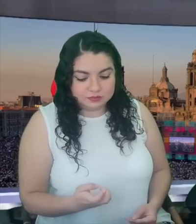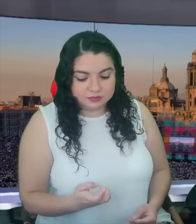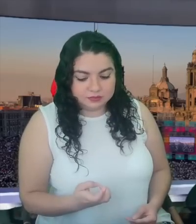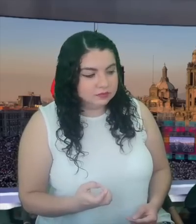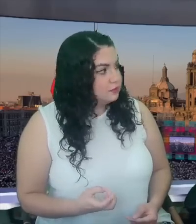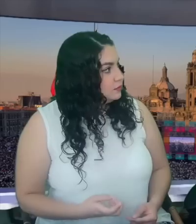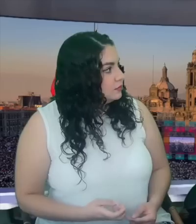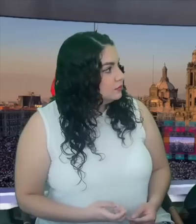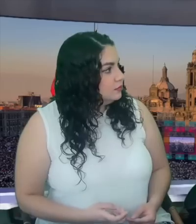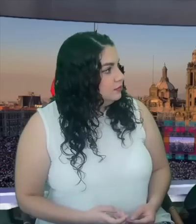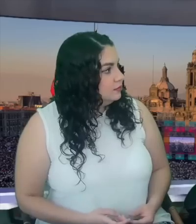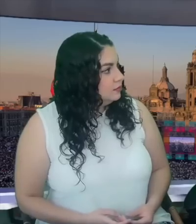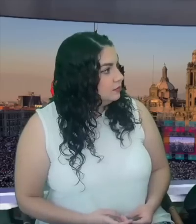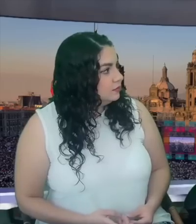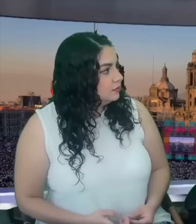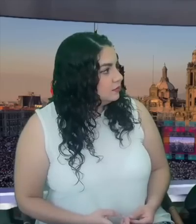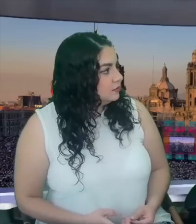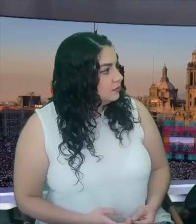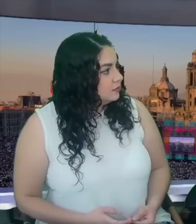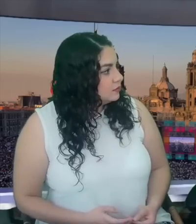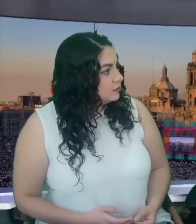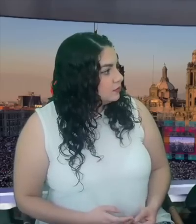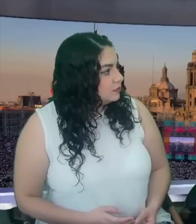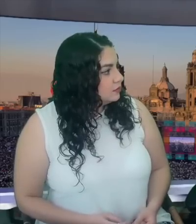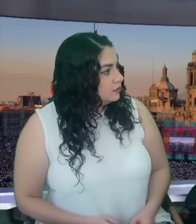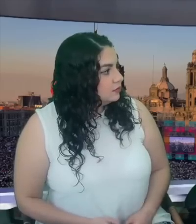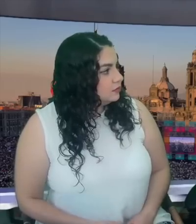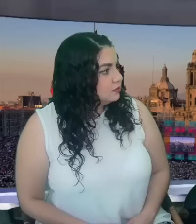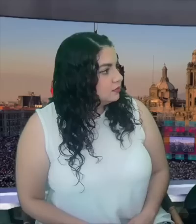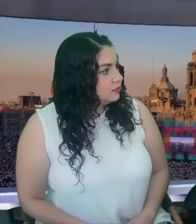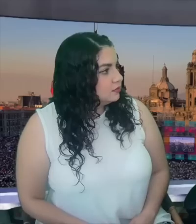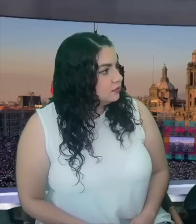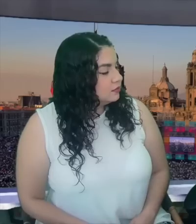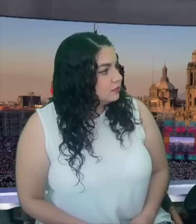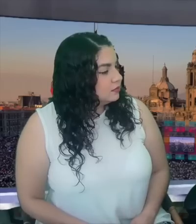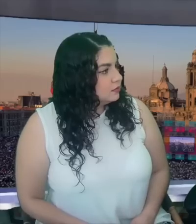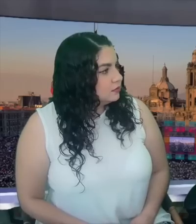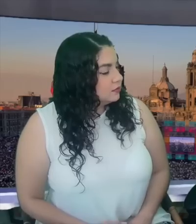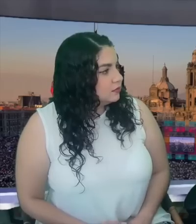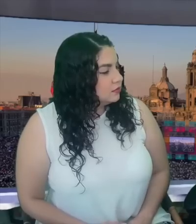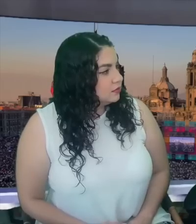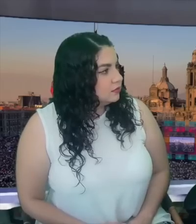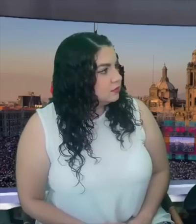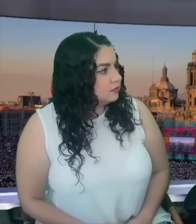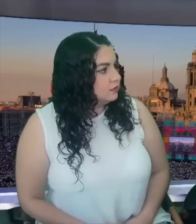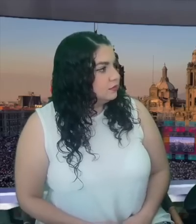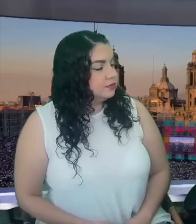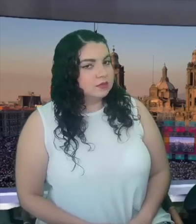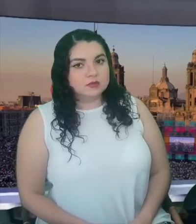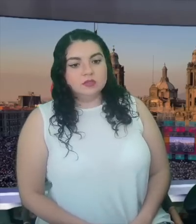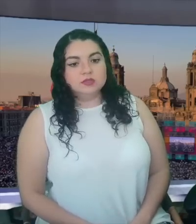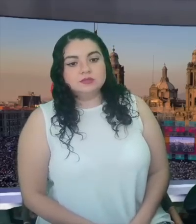lo que me hace que se me retuerzan las tripas es pensar que sigue después o sea ya les bloquearon la